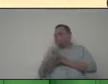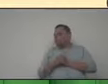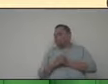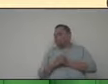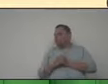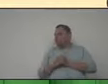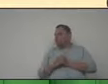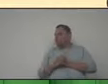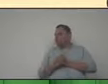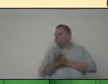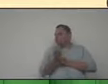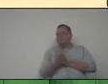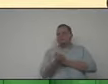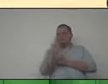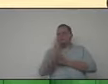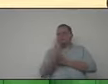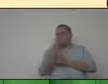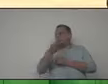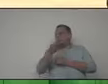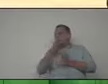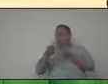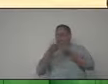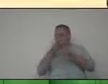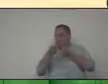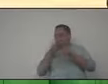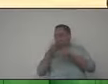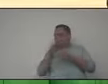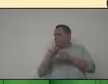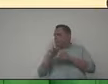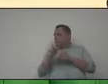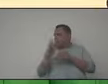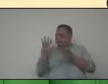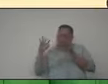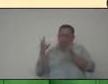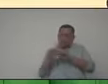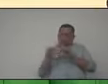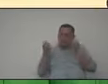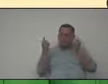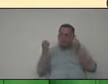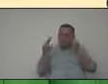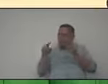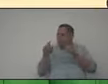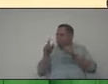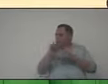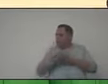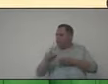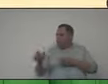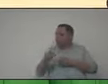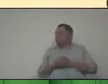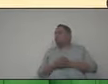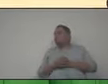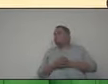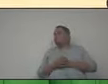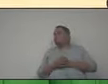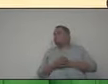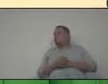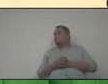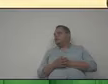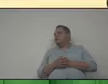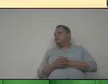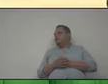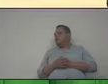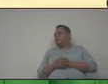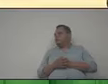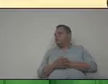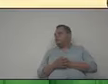Vienen más preguntas, pero ya por parte de los periodistas, que uno como periodista pues está empapado y conectado todo el tiempo con lo que piensa la gente. Entonces, vamos a dar respuesta a esas preguntas,